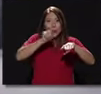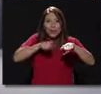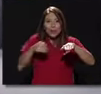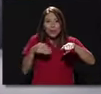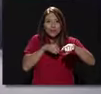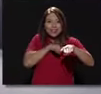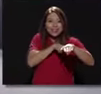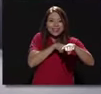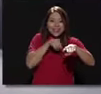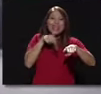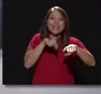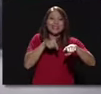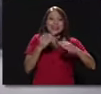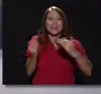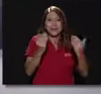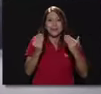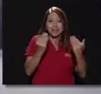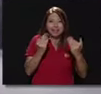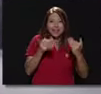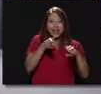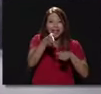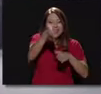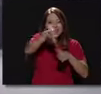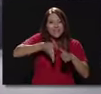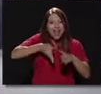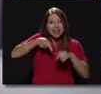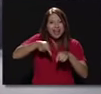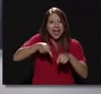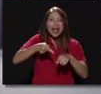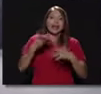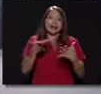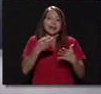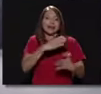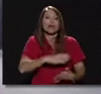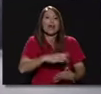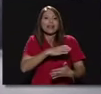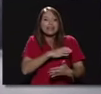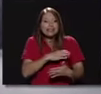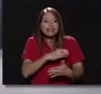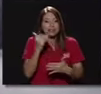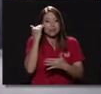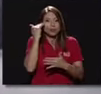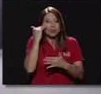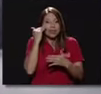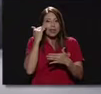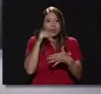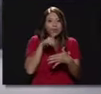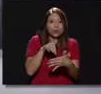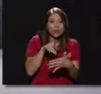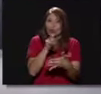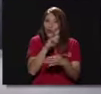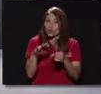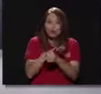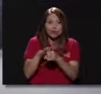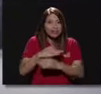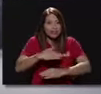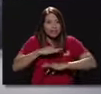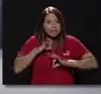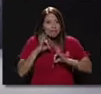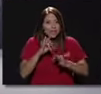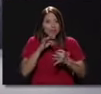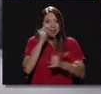acá, que son ese tipo de cualidades, ese tipo de conocimiento, y que no solamente basta con una secundaria, ¿verdad?, sino